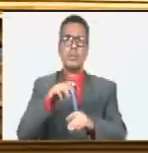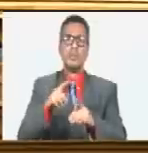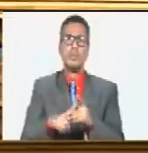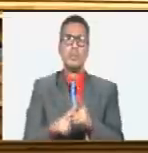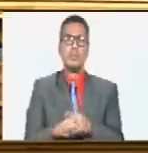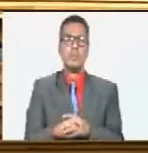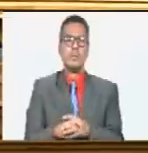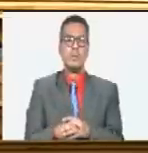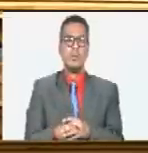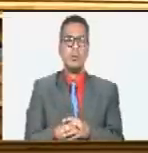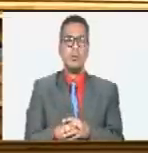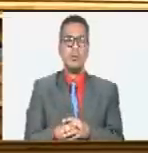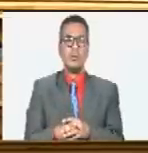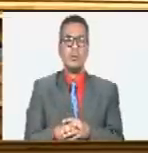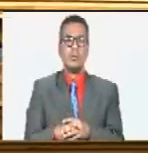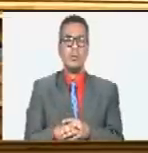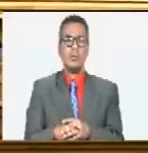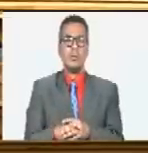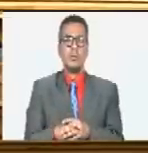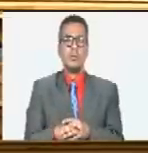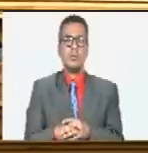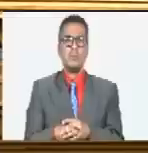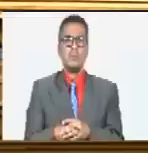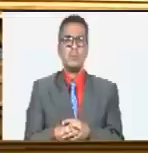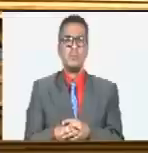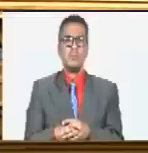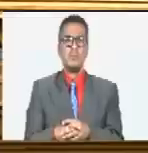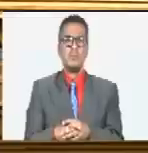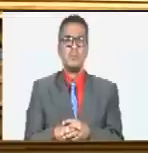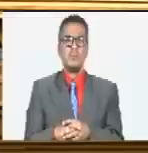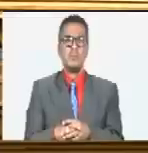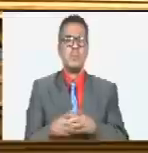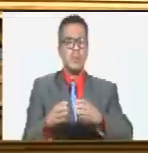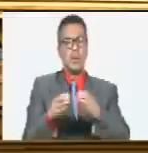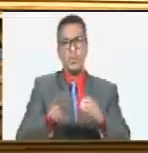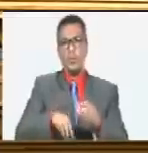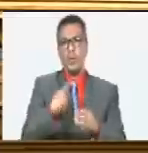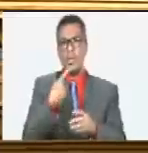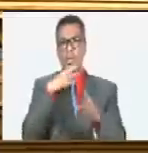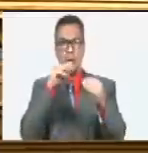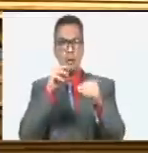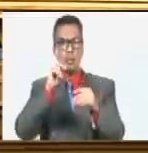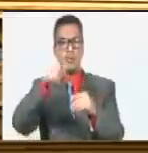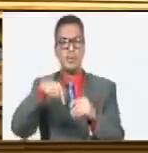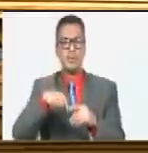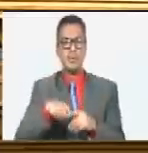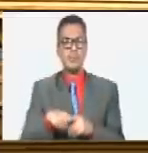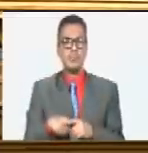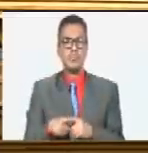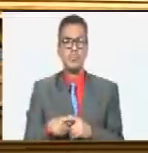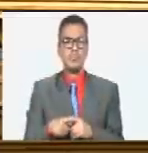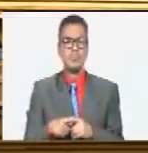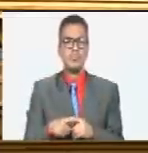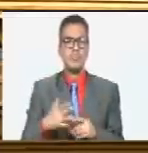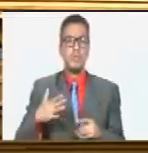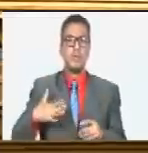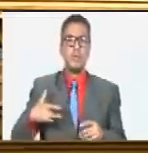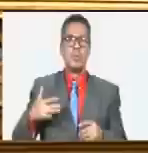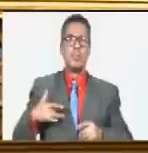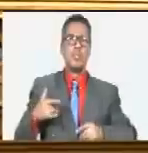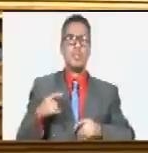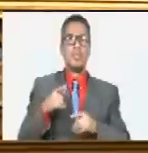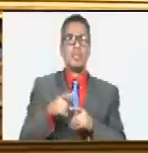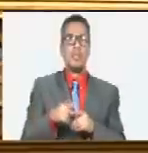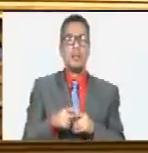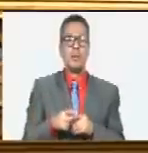en el Fuerte Tiuna. Podría hablar también de la sensibilidad de una